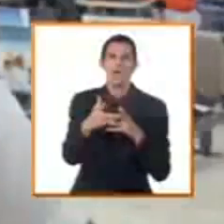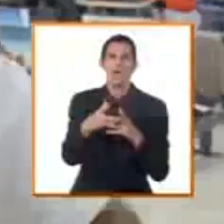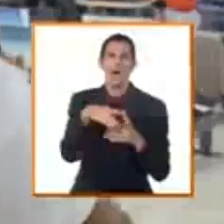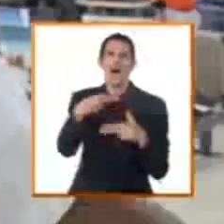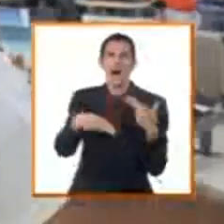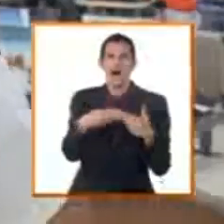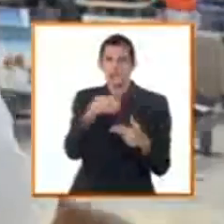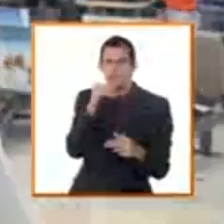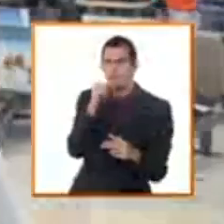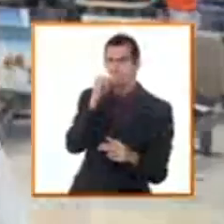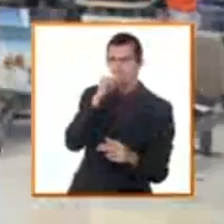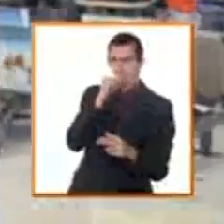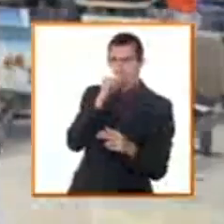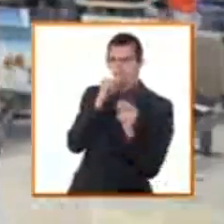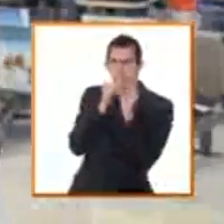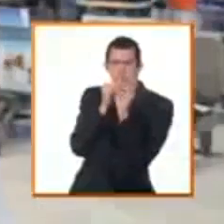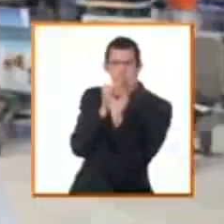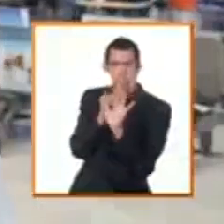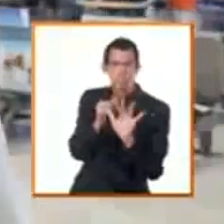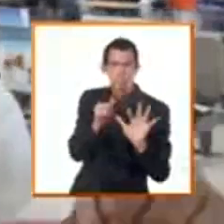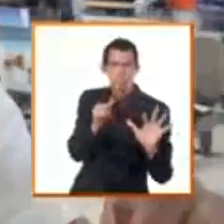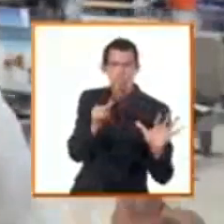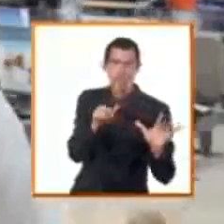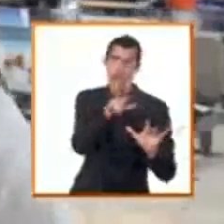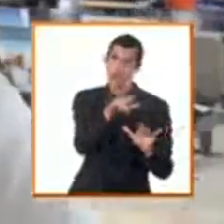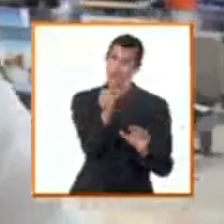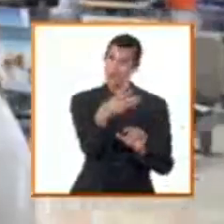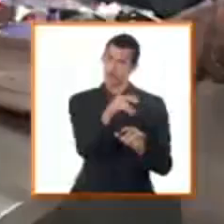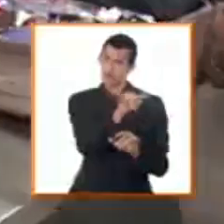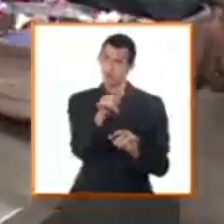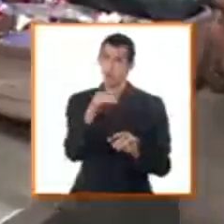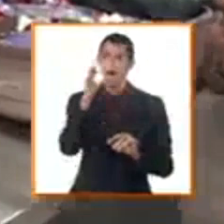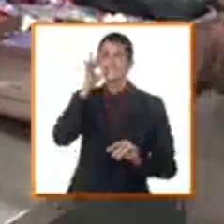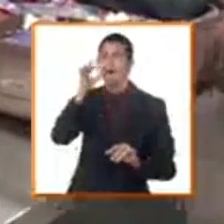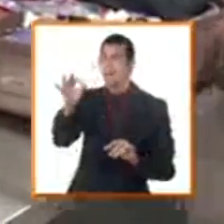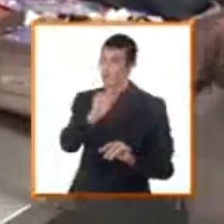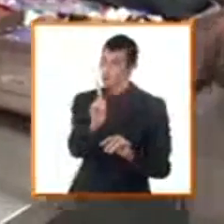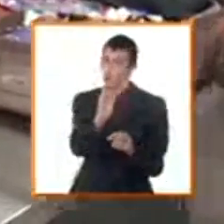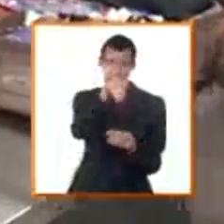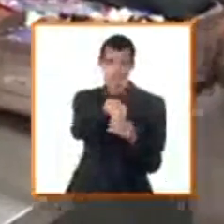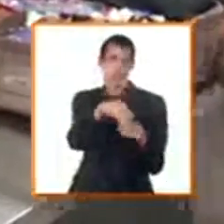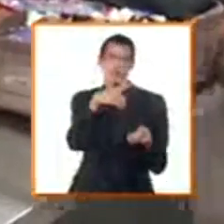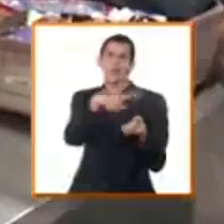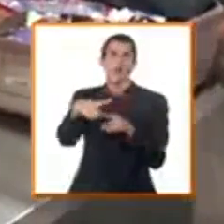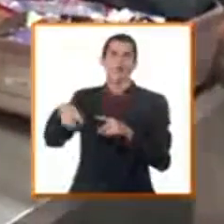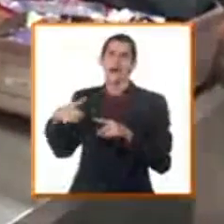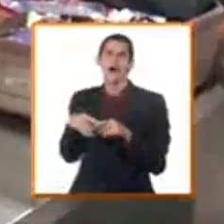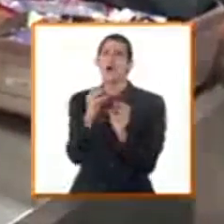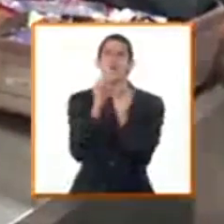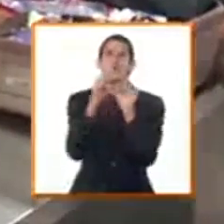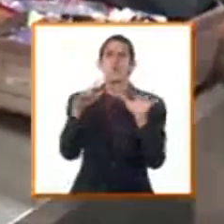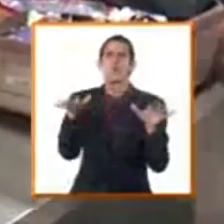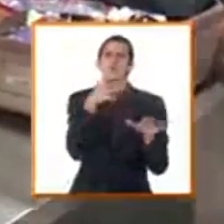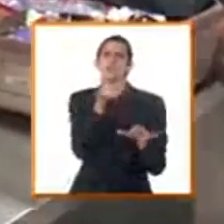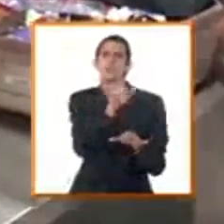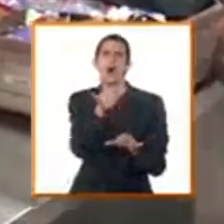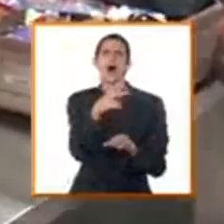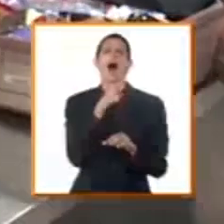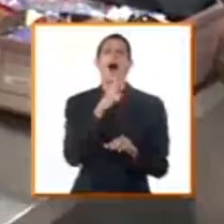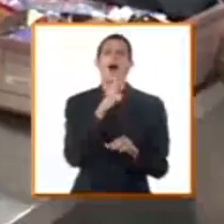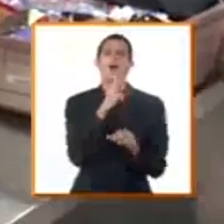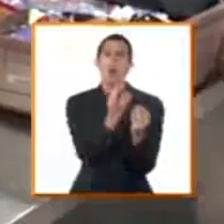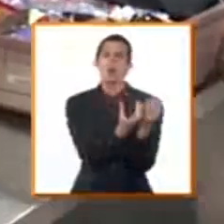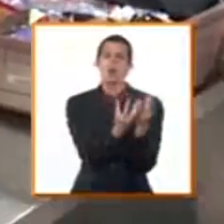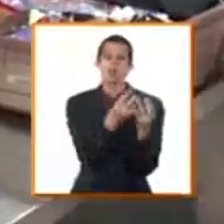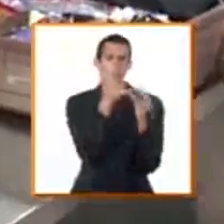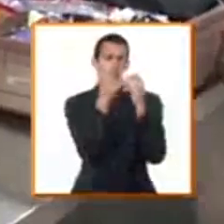detectado en todo el país cigarrillos electrónicos en que en su interior traen drogas. Los modos de ocultamiento y los modos operandi